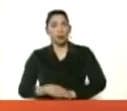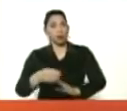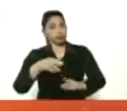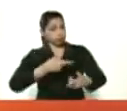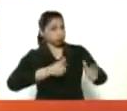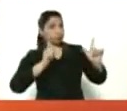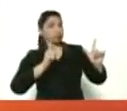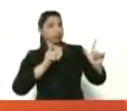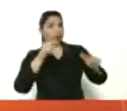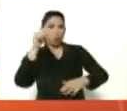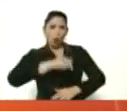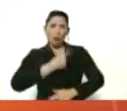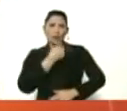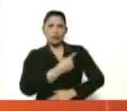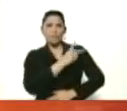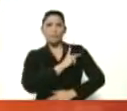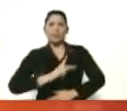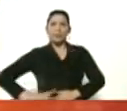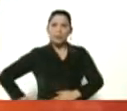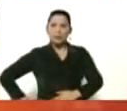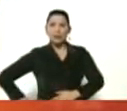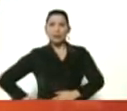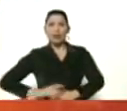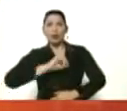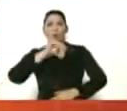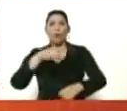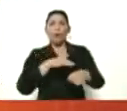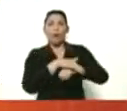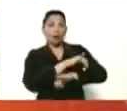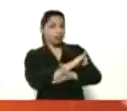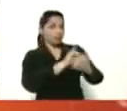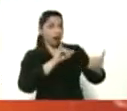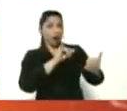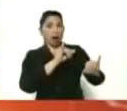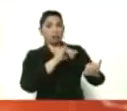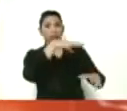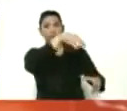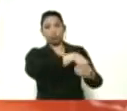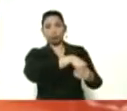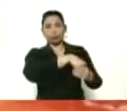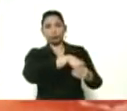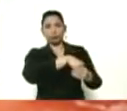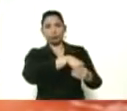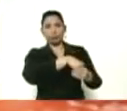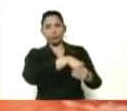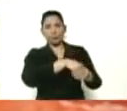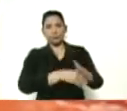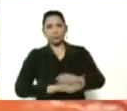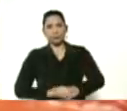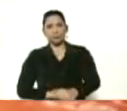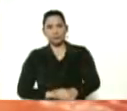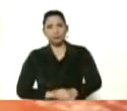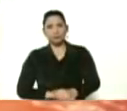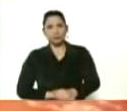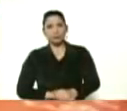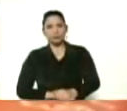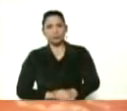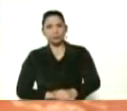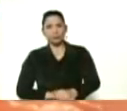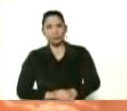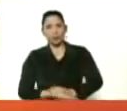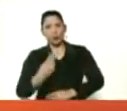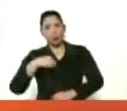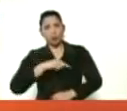Cumplimos hoy, como lo decía el vicepresidente Jorge Rodríguez, ya 40 días de la cuarentena. Hemos estado, bueno,